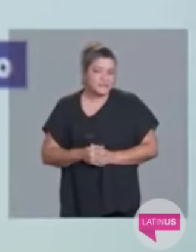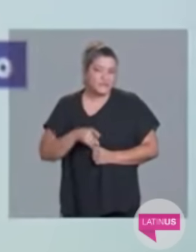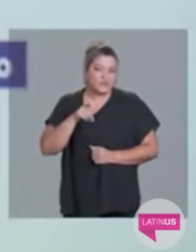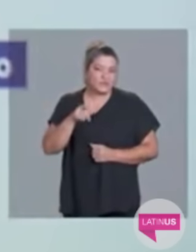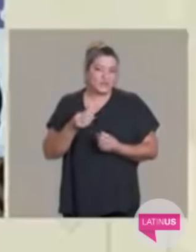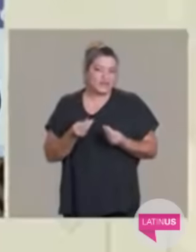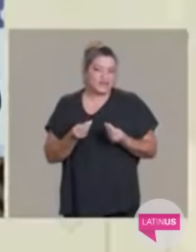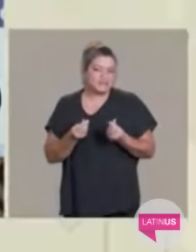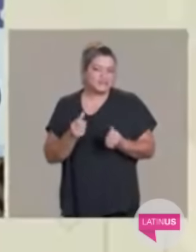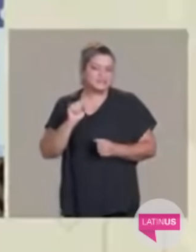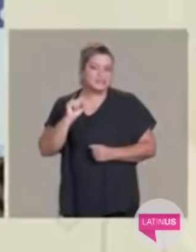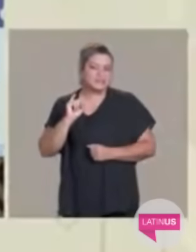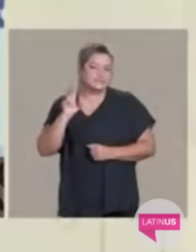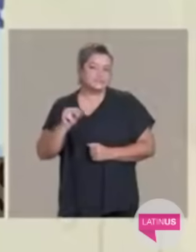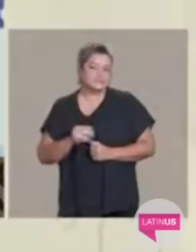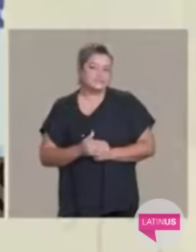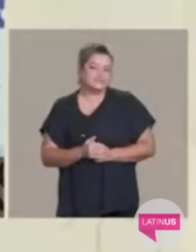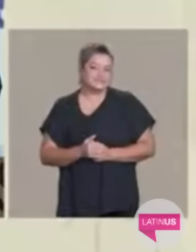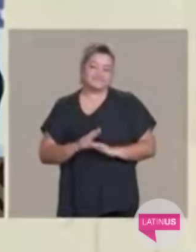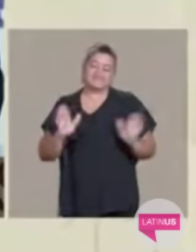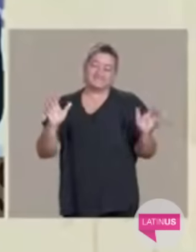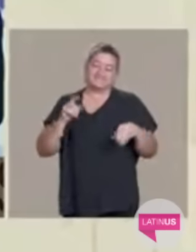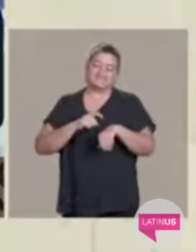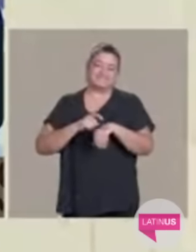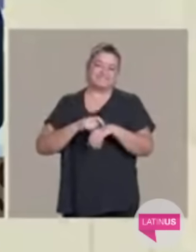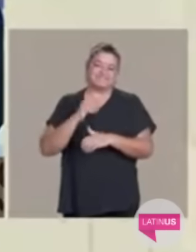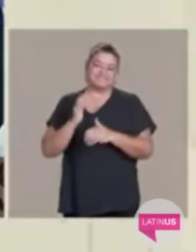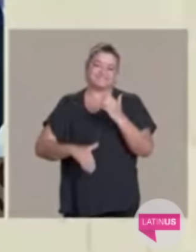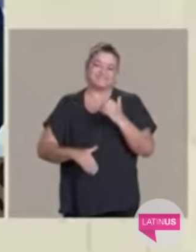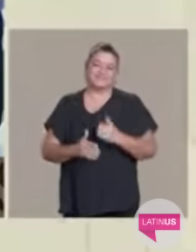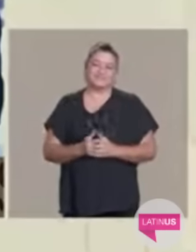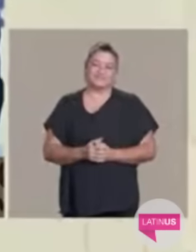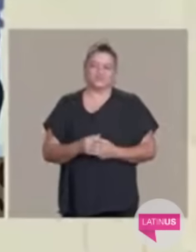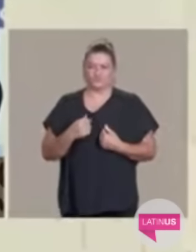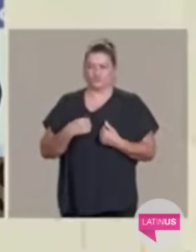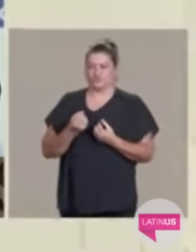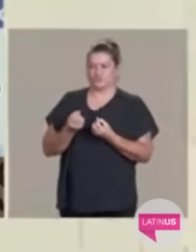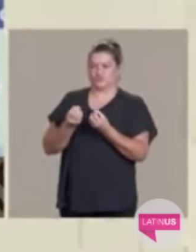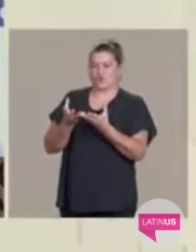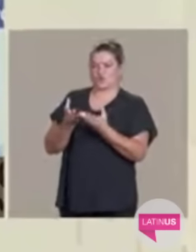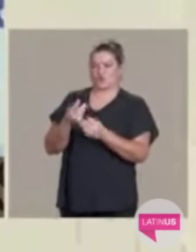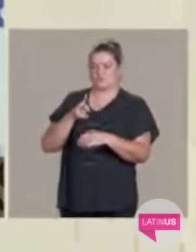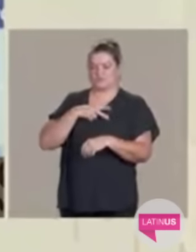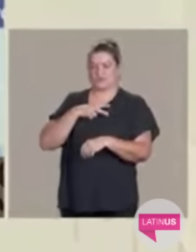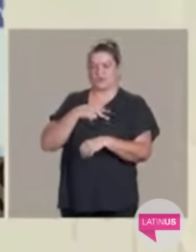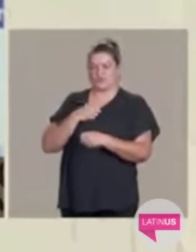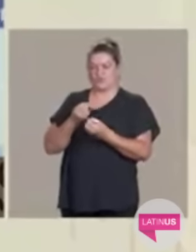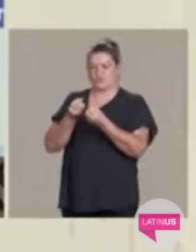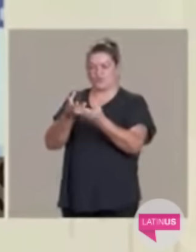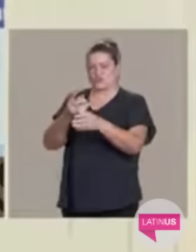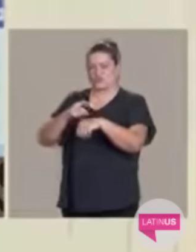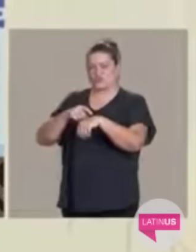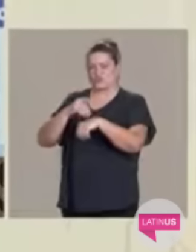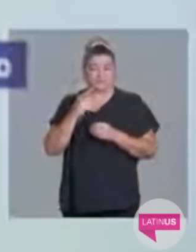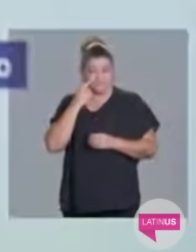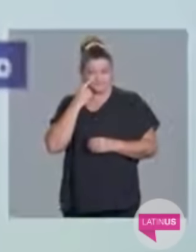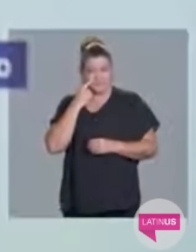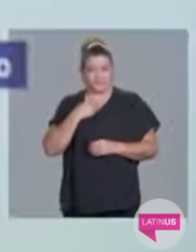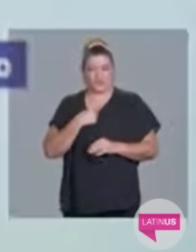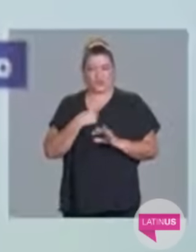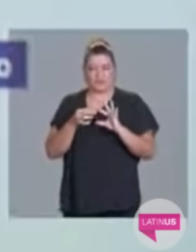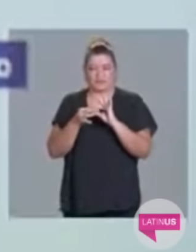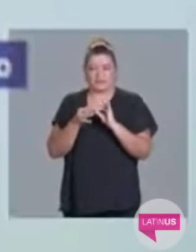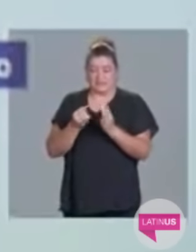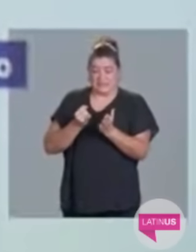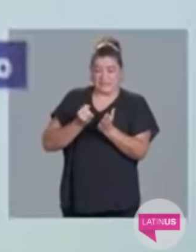tiempo candidata sochil Gálvez le regalo de mi tiempo no no es posible que le regale de su tiempo en el